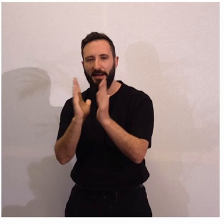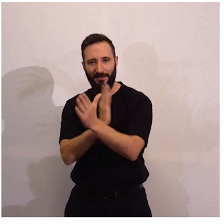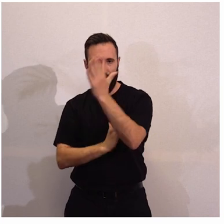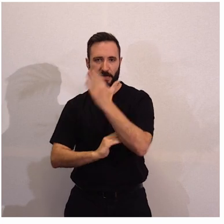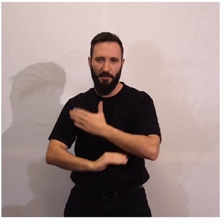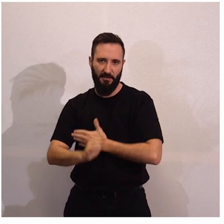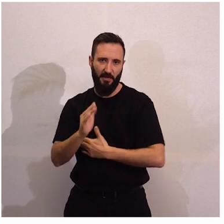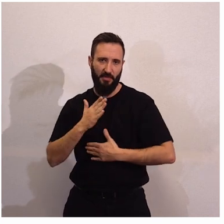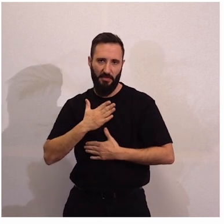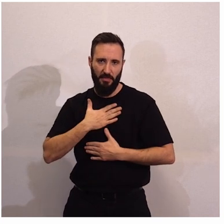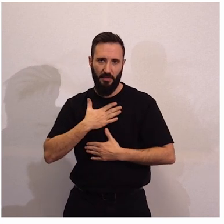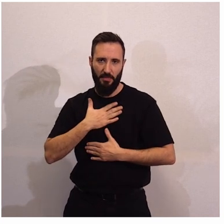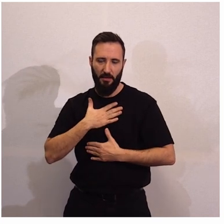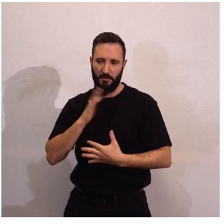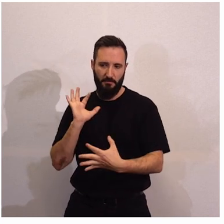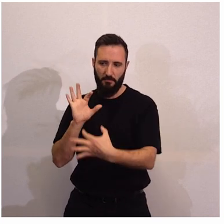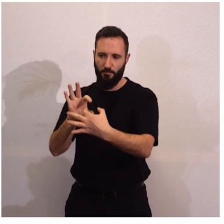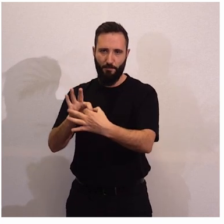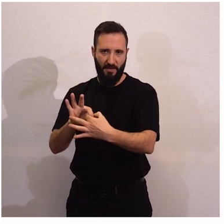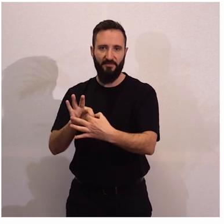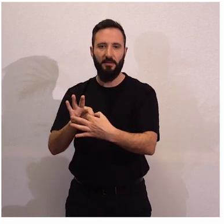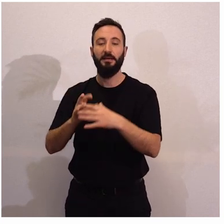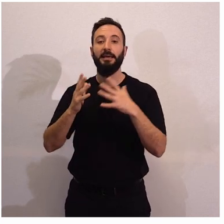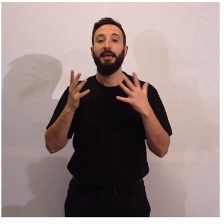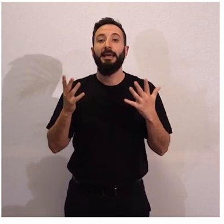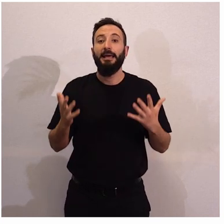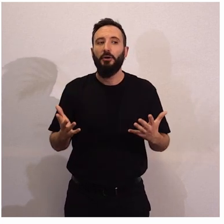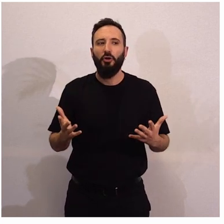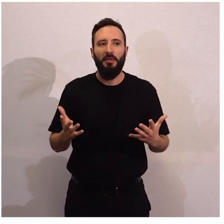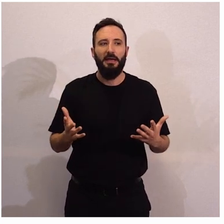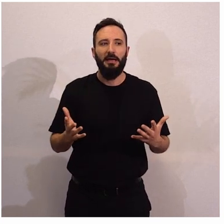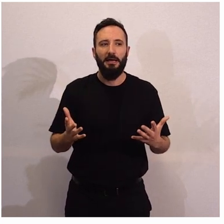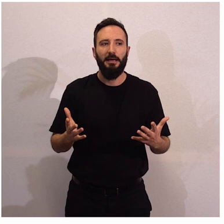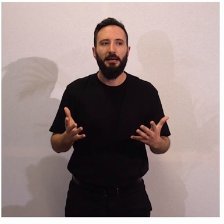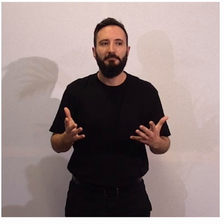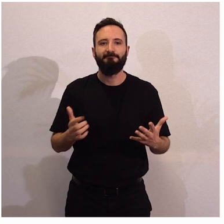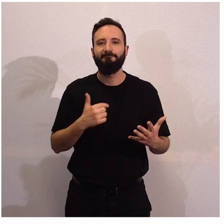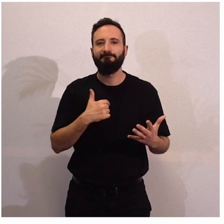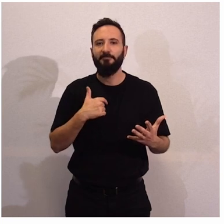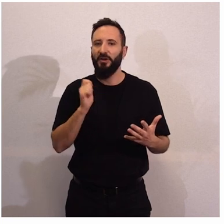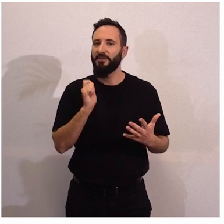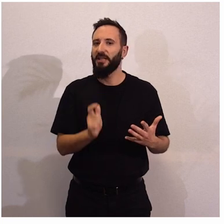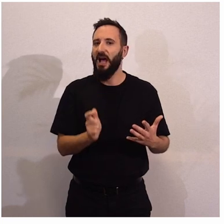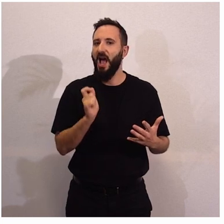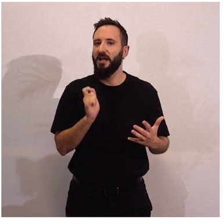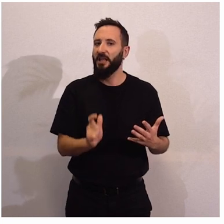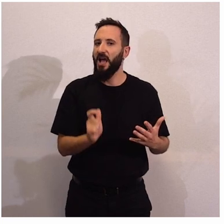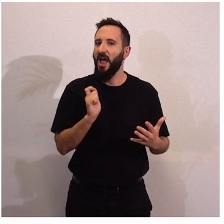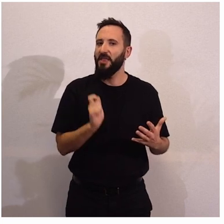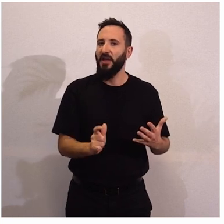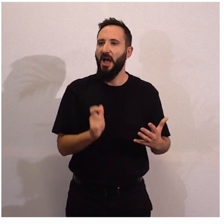discapacidad, ¿no? Que es la que más... Entonces, sí que... me encuentro en